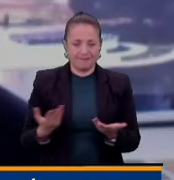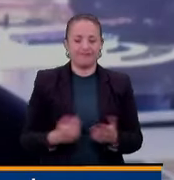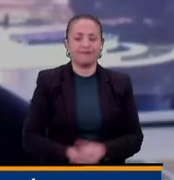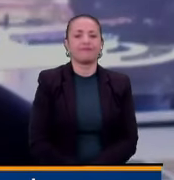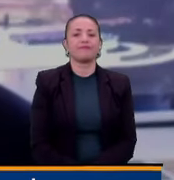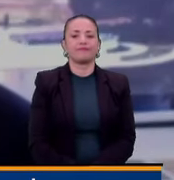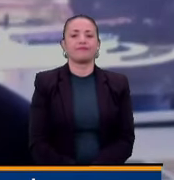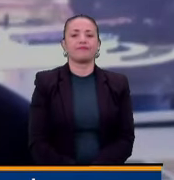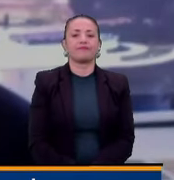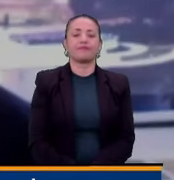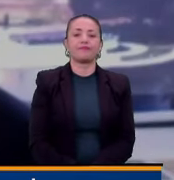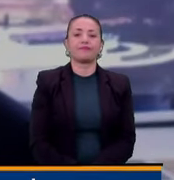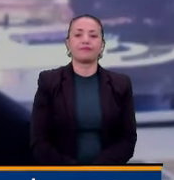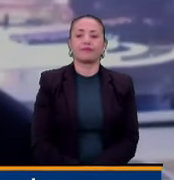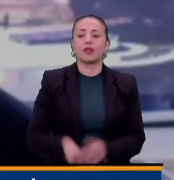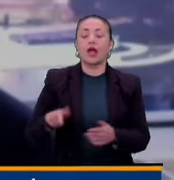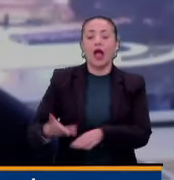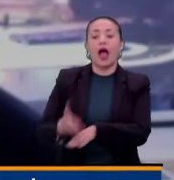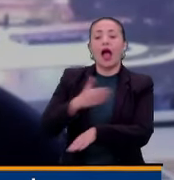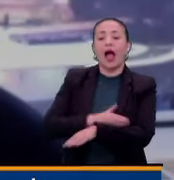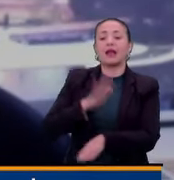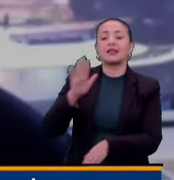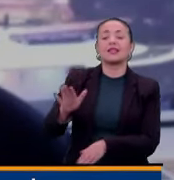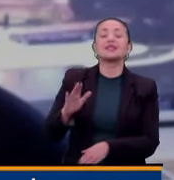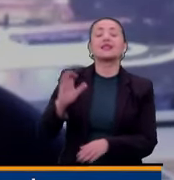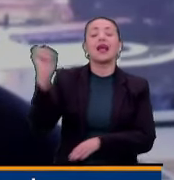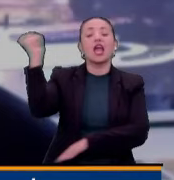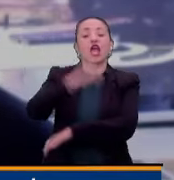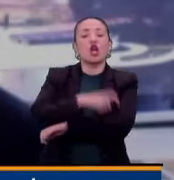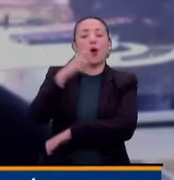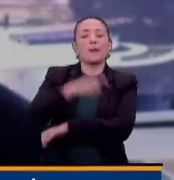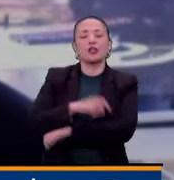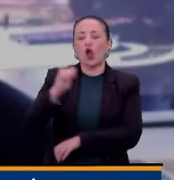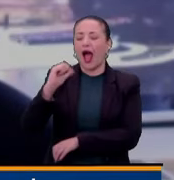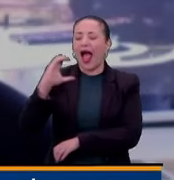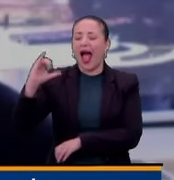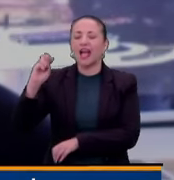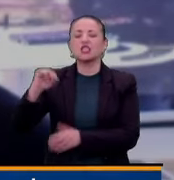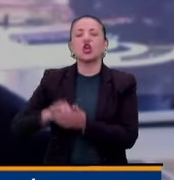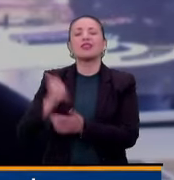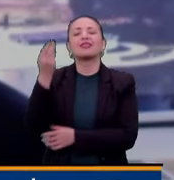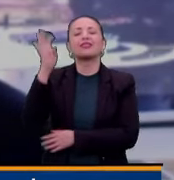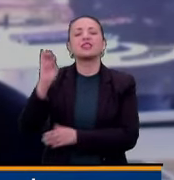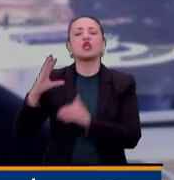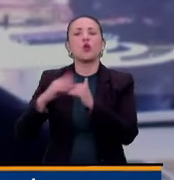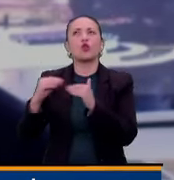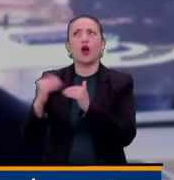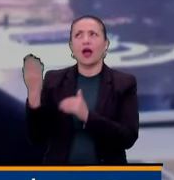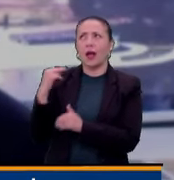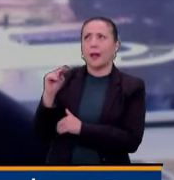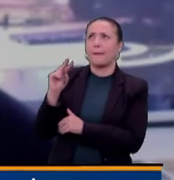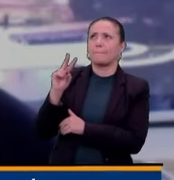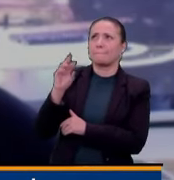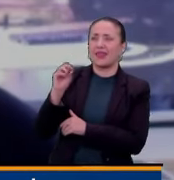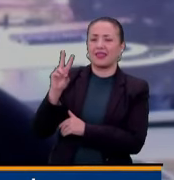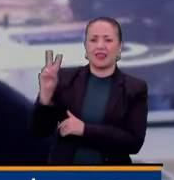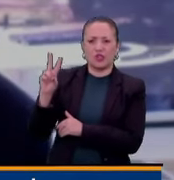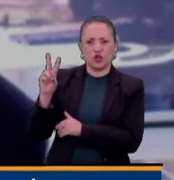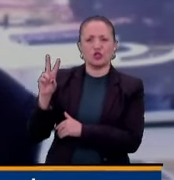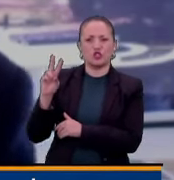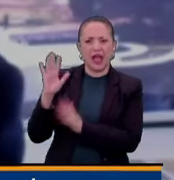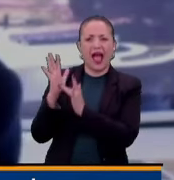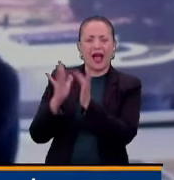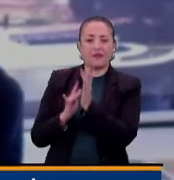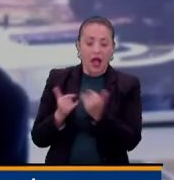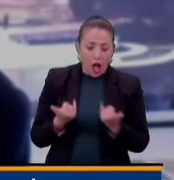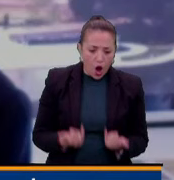La acción de Ecopetrol estaba en $19 en abril del 2022. Ahora está, creo que está a $9, $10. Es decir,